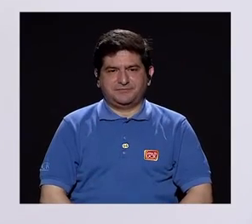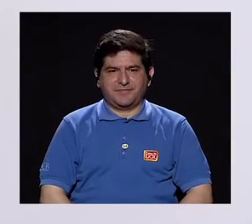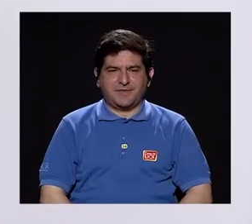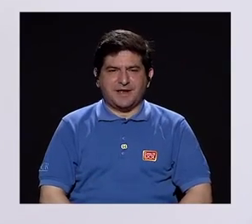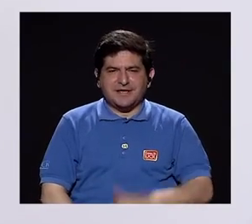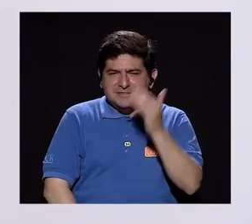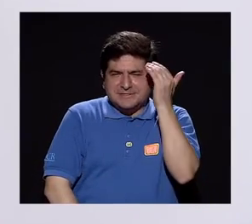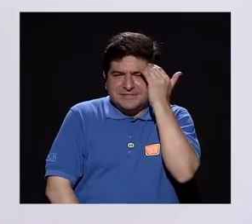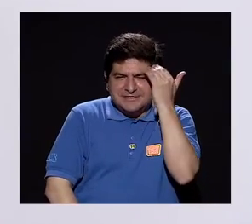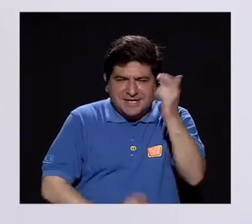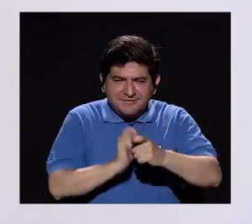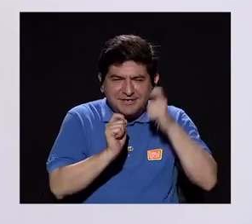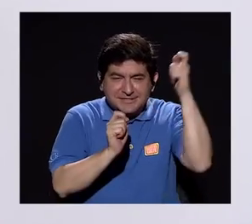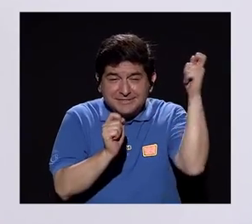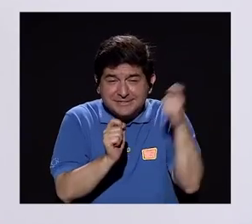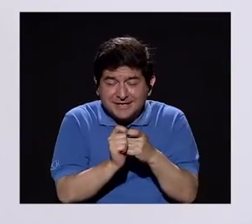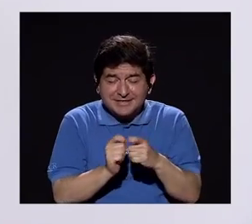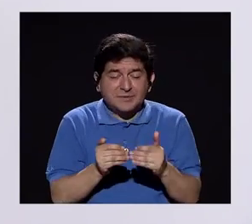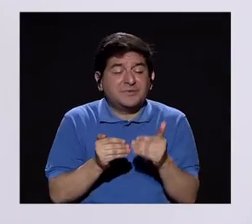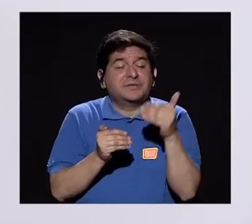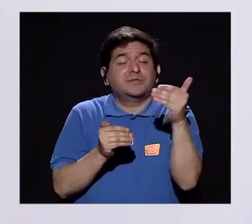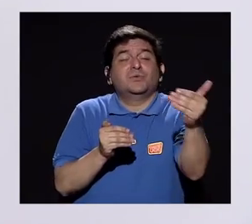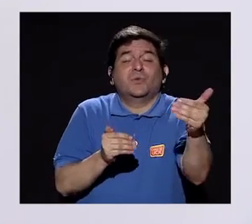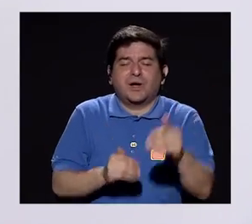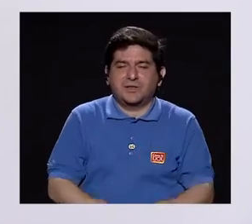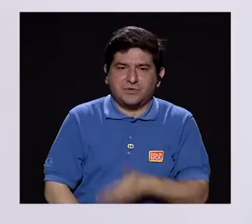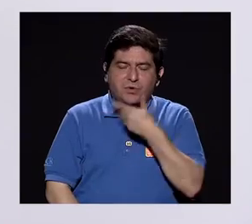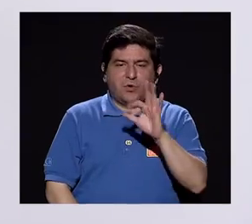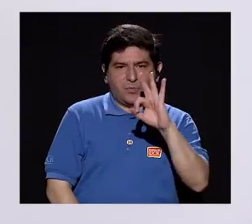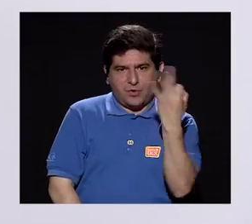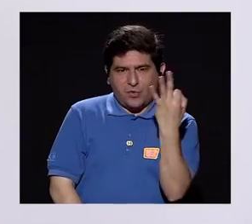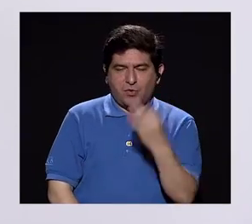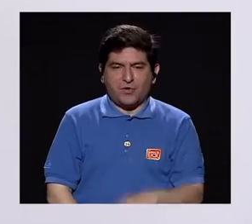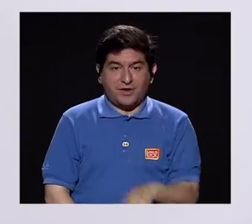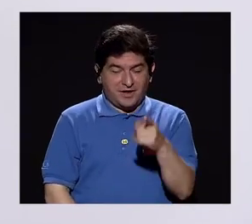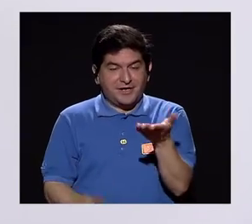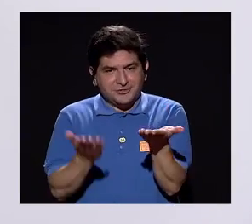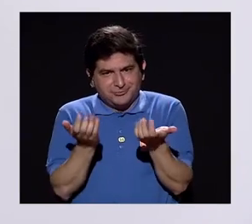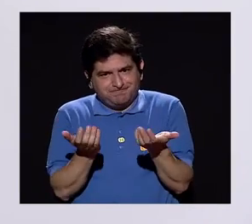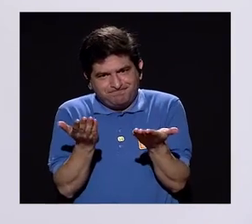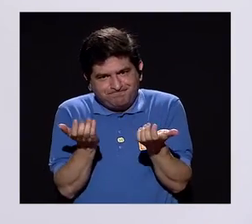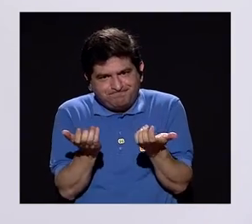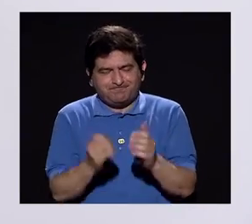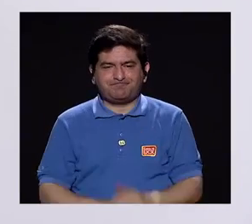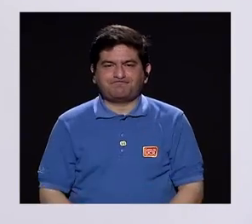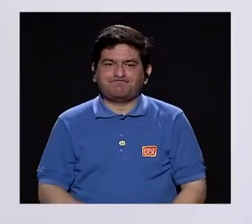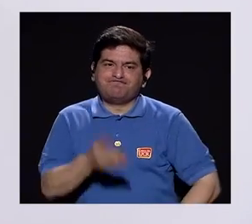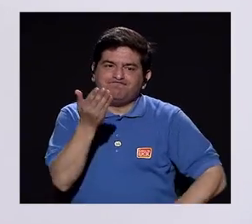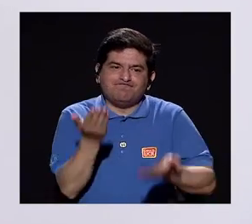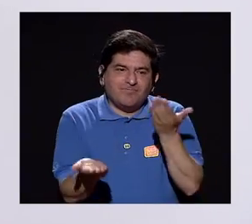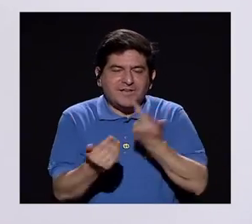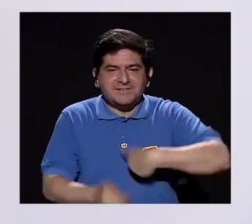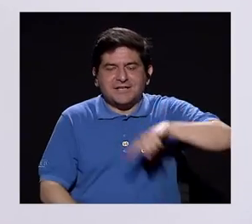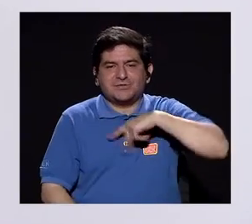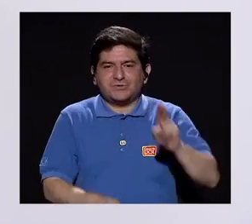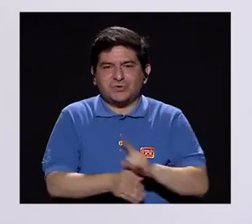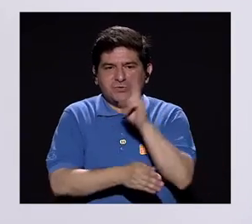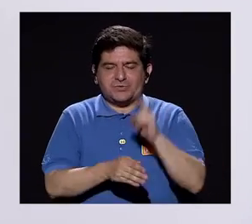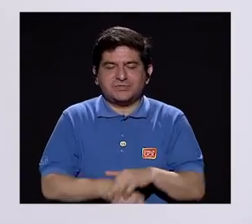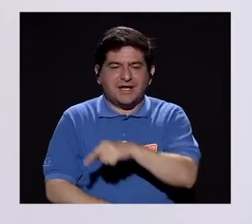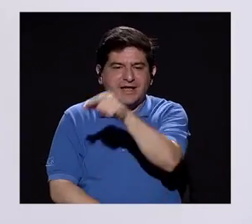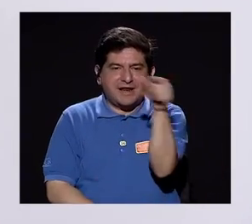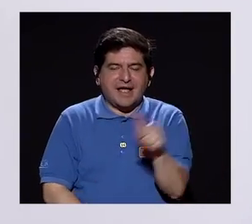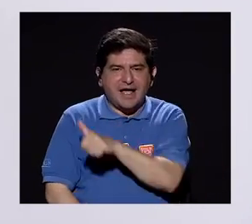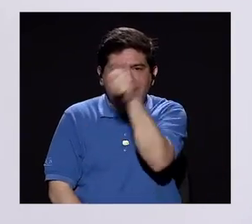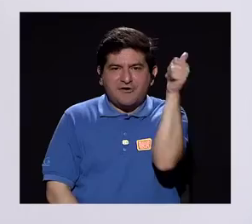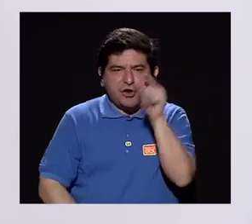que para decirlo con esa actitud donde la mejor forma posible es muy deseable entonces de alguna forma estábamos utilizando el